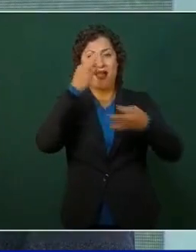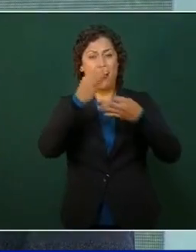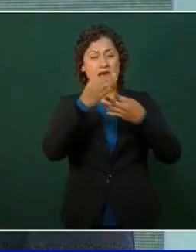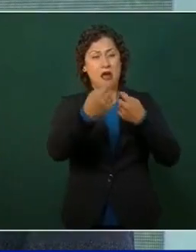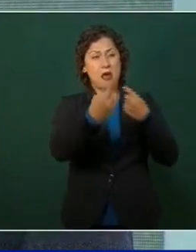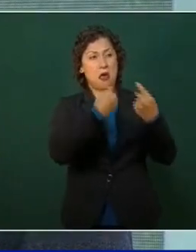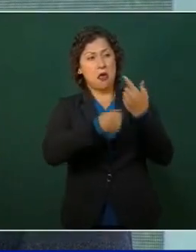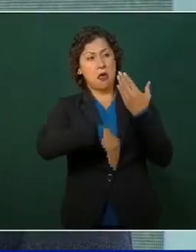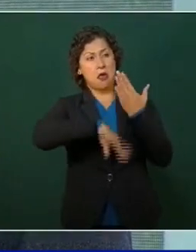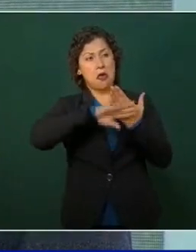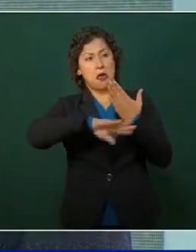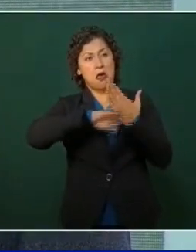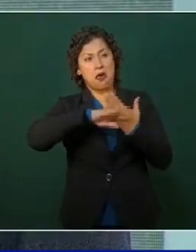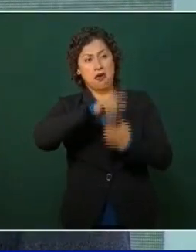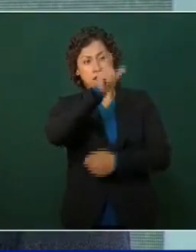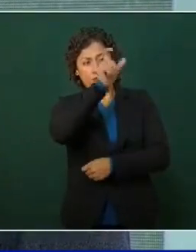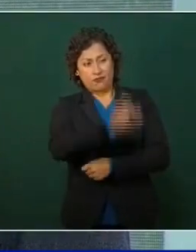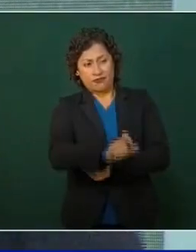profesional?